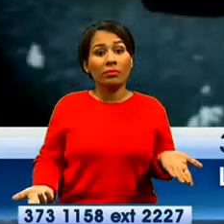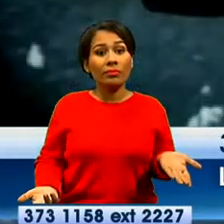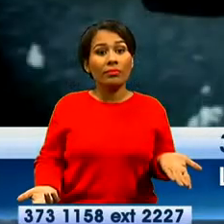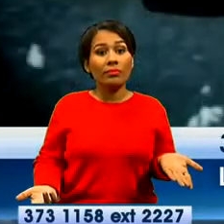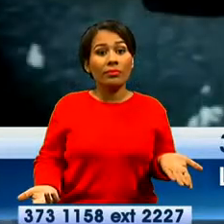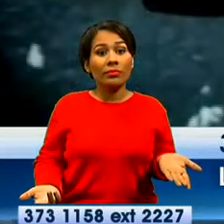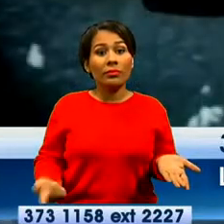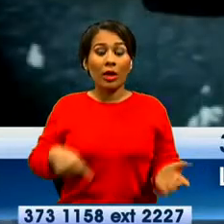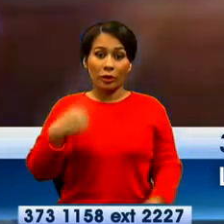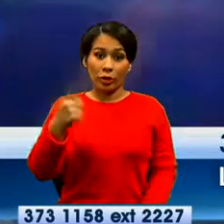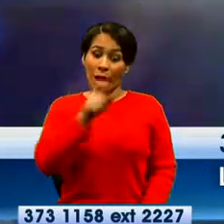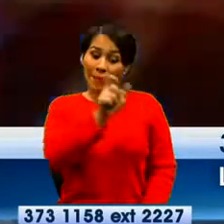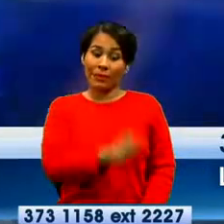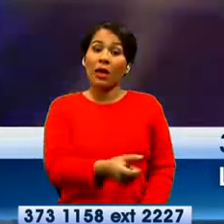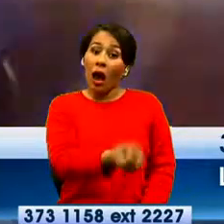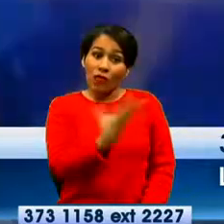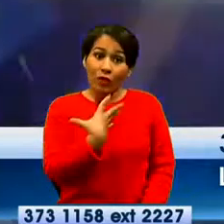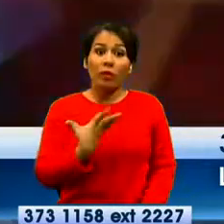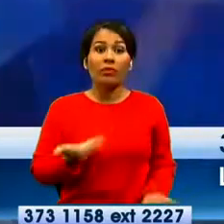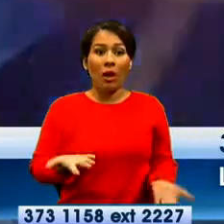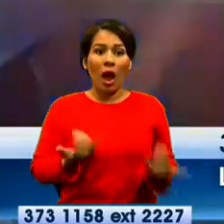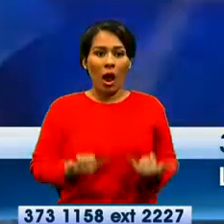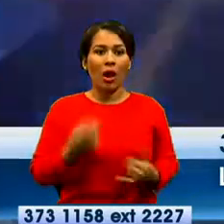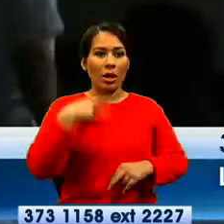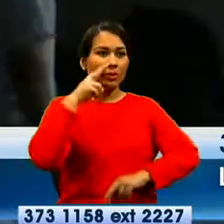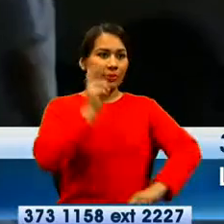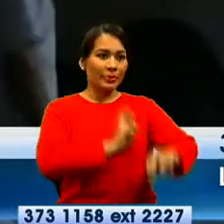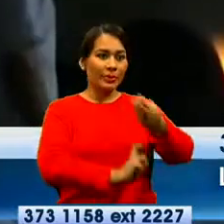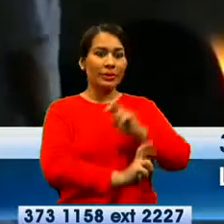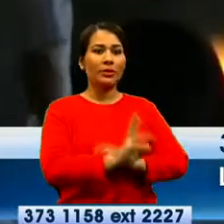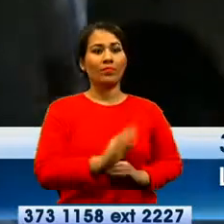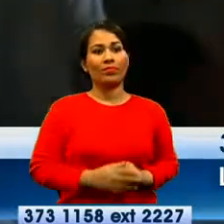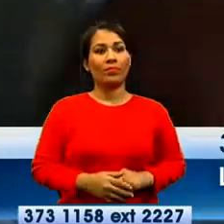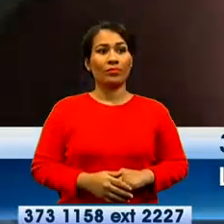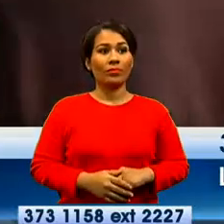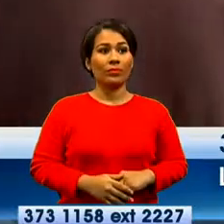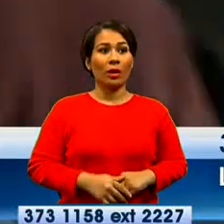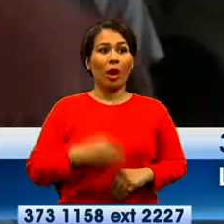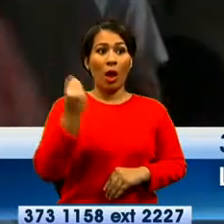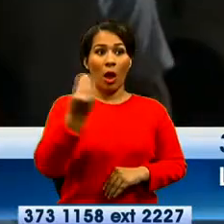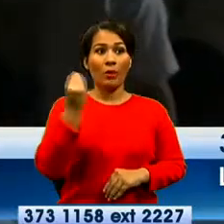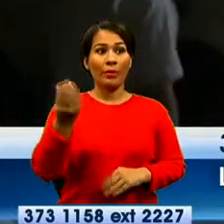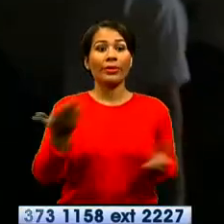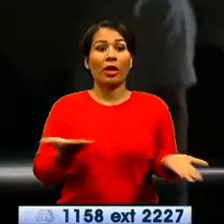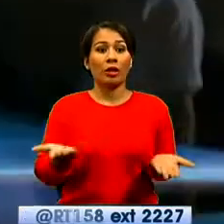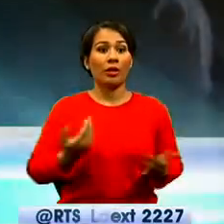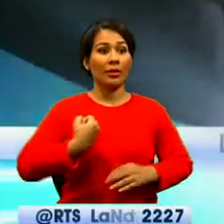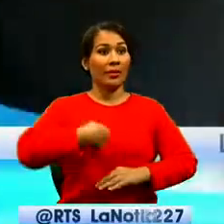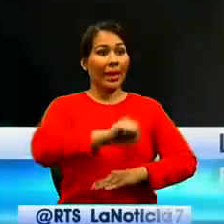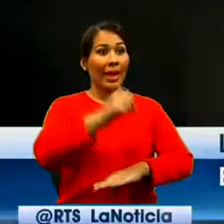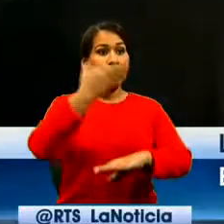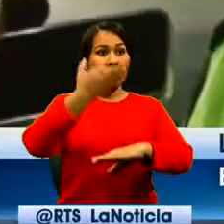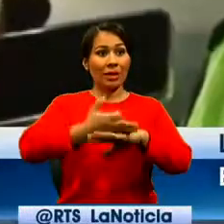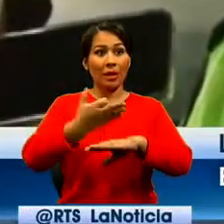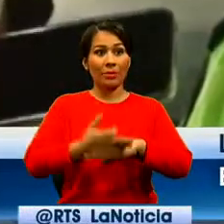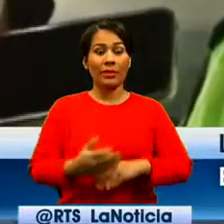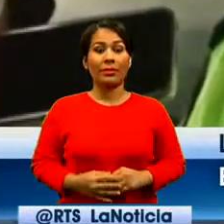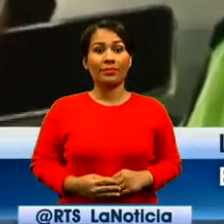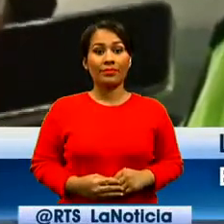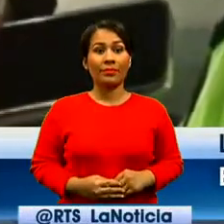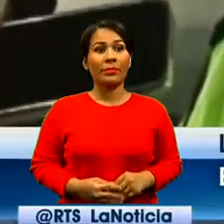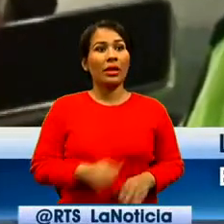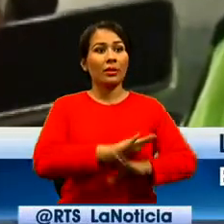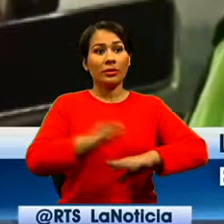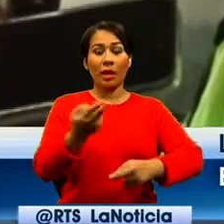Solo ellos sabrán, y eso es lo que vamos a investigar como Policía Nacional. Los jóvenes habían subido en la terminal terrestre de Santo Domingo. Le han